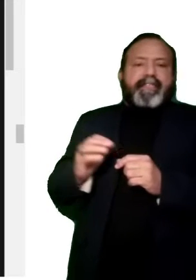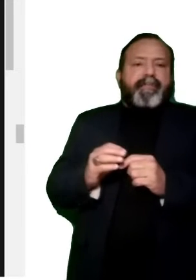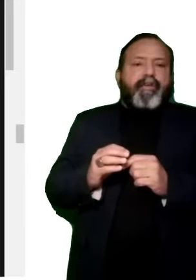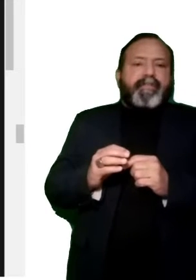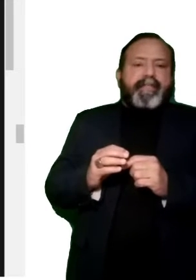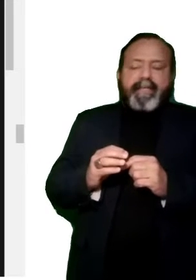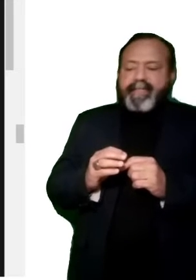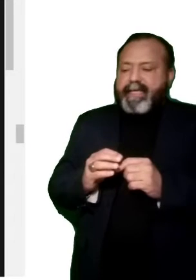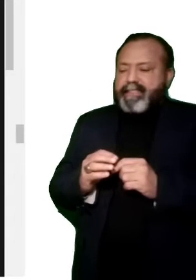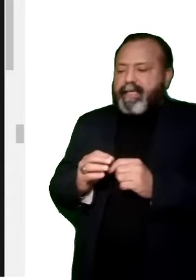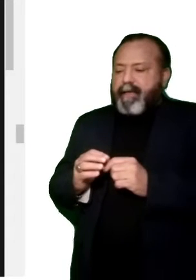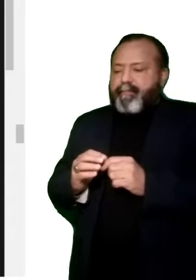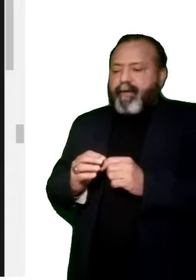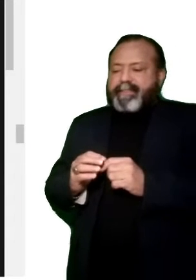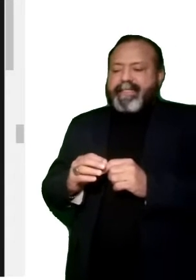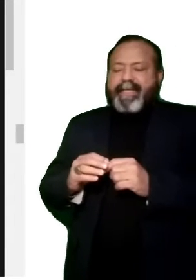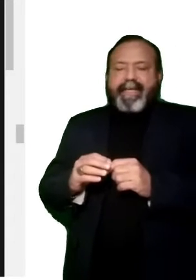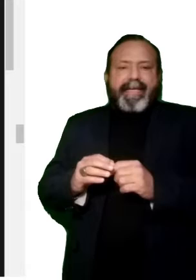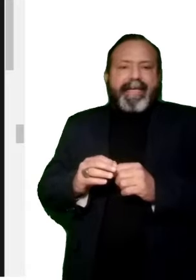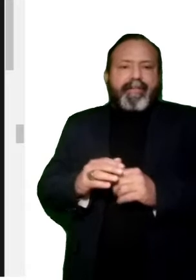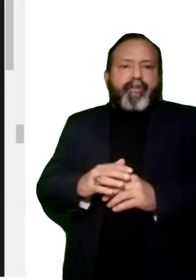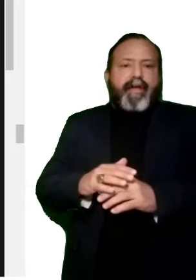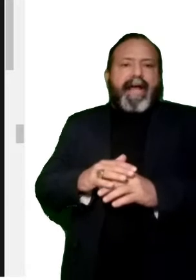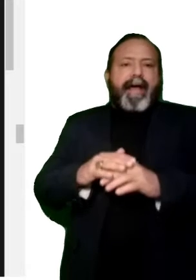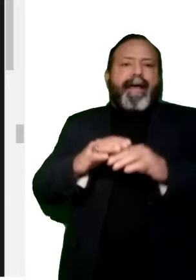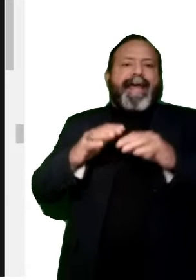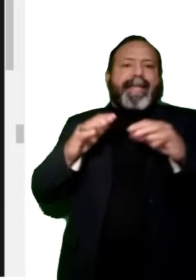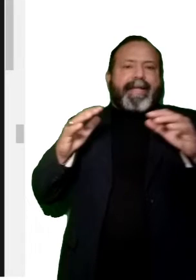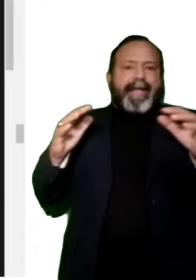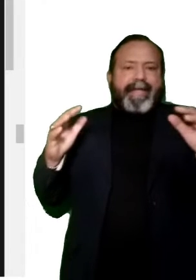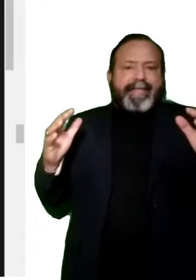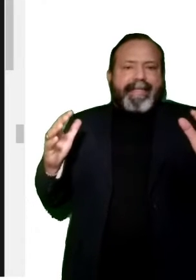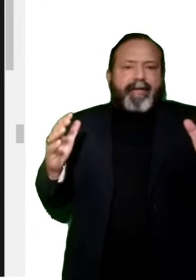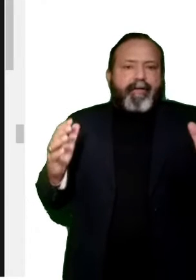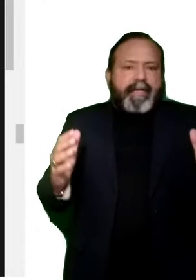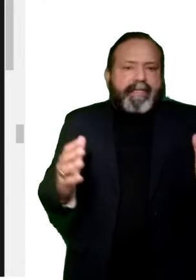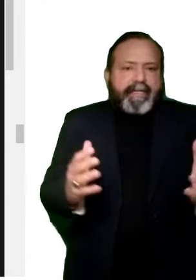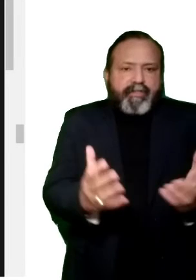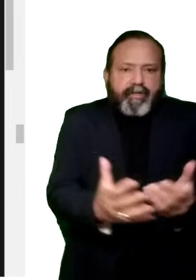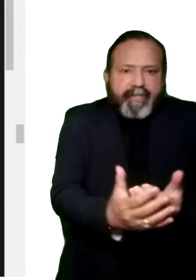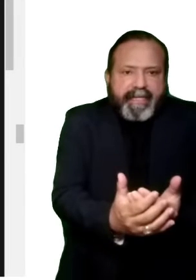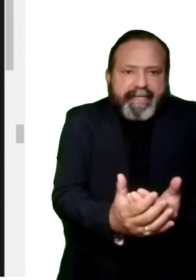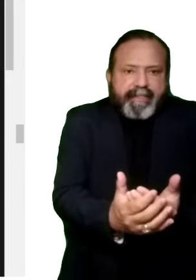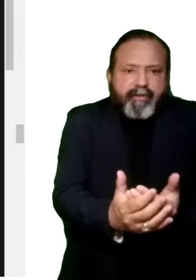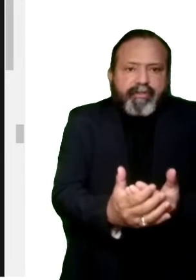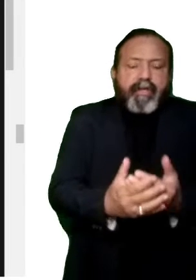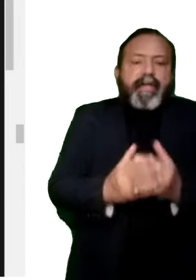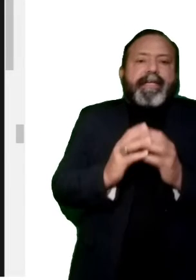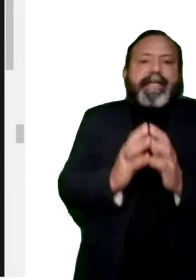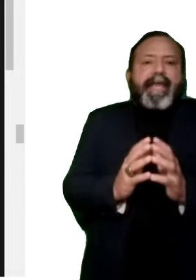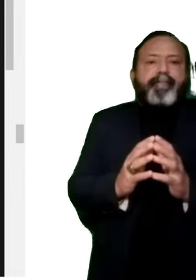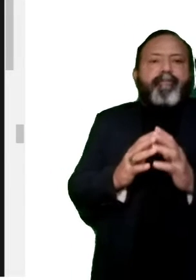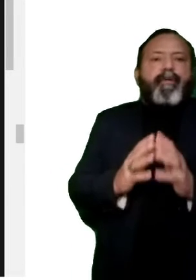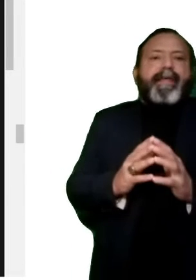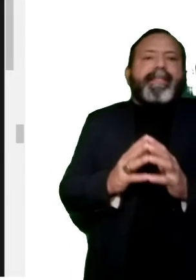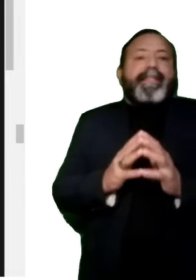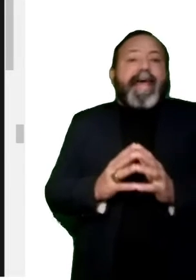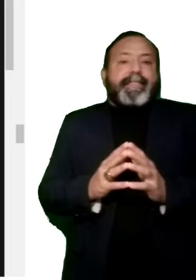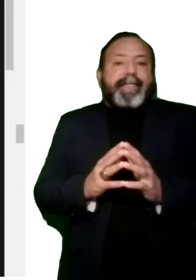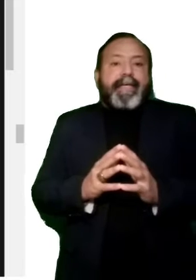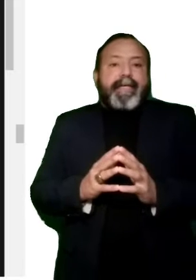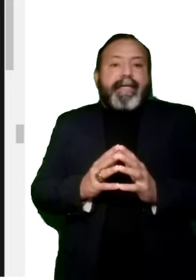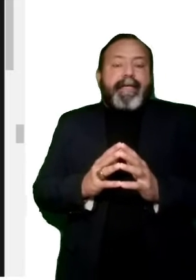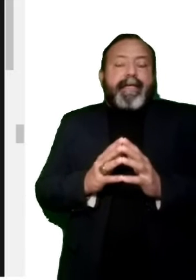al artículo 386, pues esto abarca esta concatenación de delitos